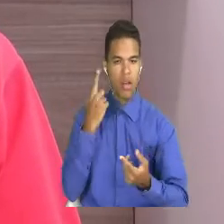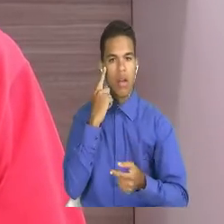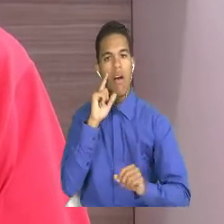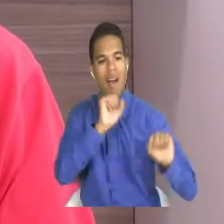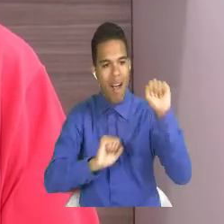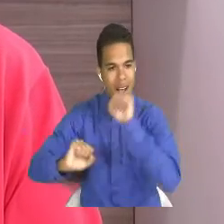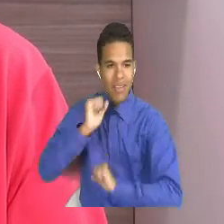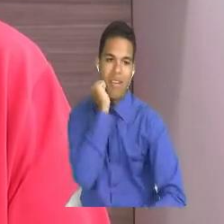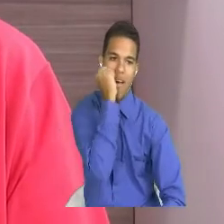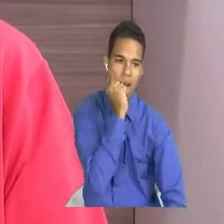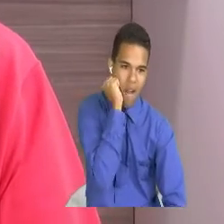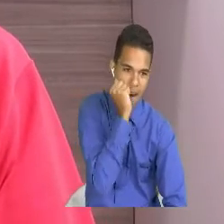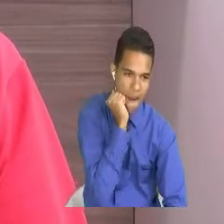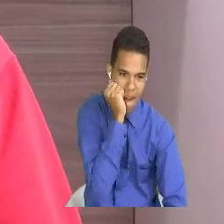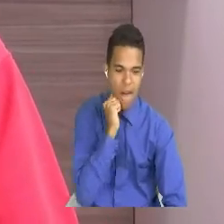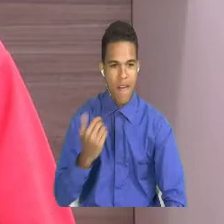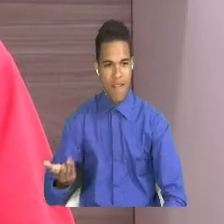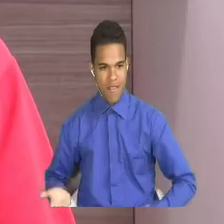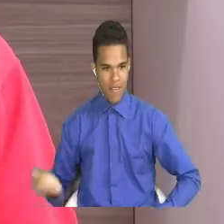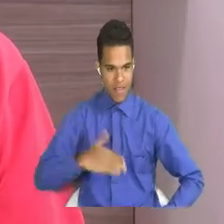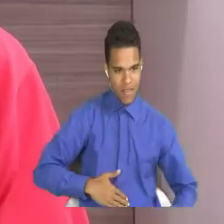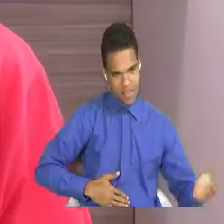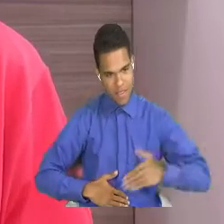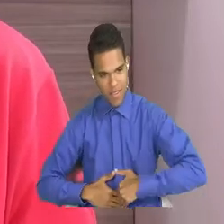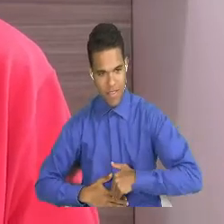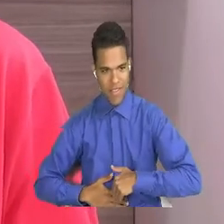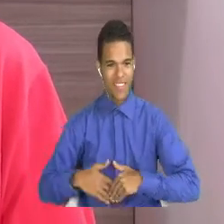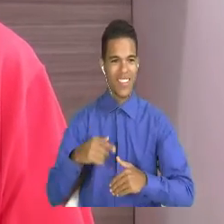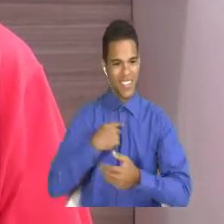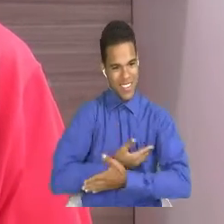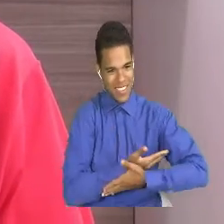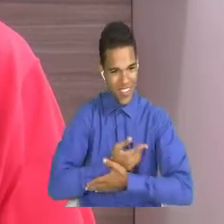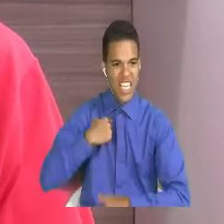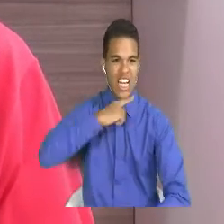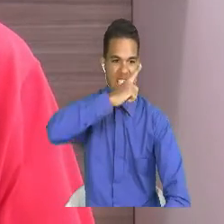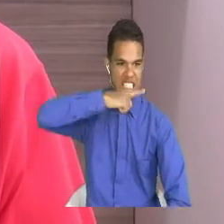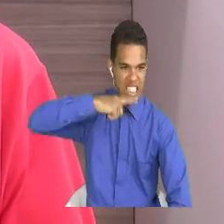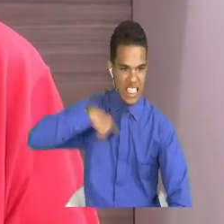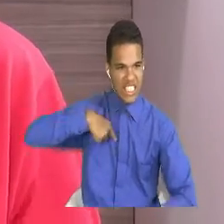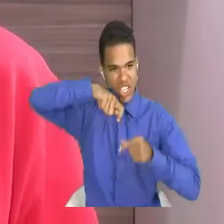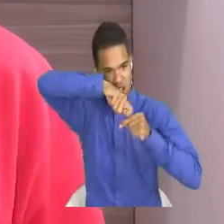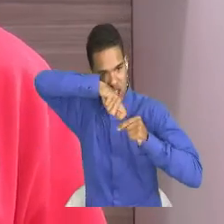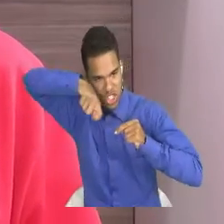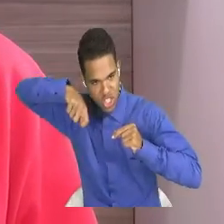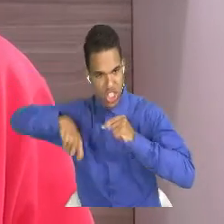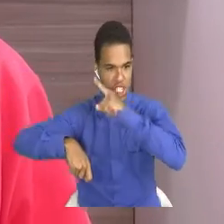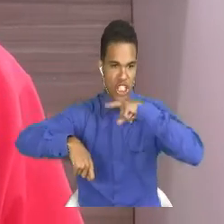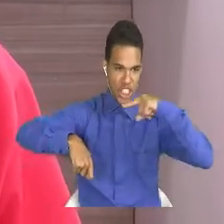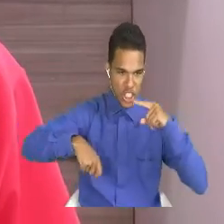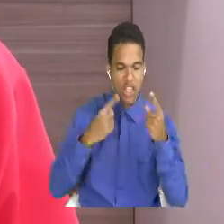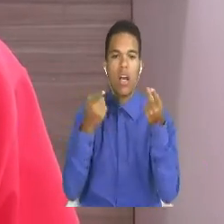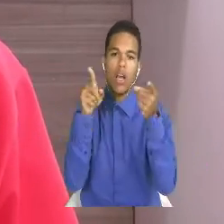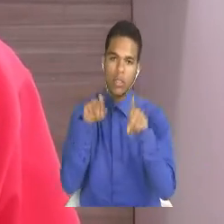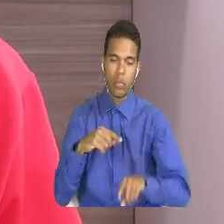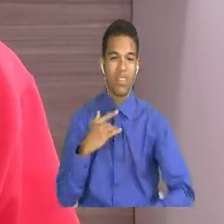jabón para el cuerpo, jabón de ropa, papel higiénico, crema dental, cepillos. También en salud, como decía aquí Daniel,